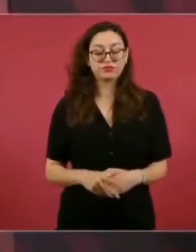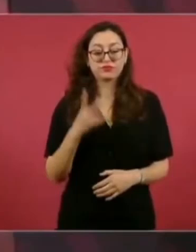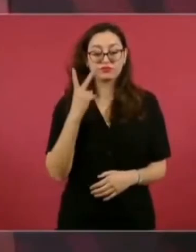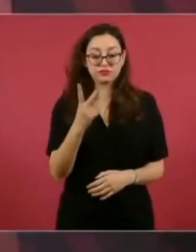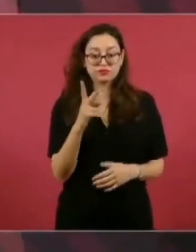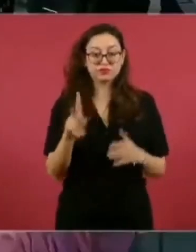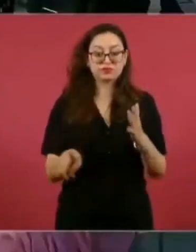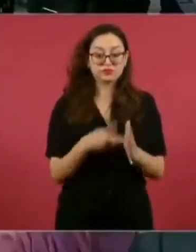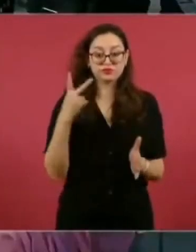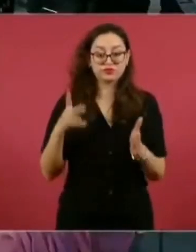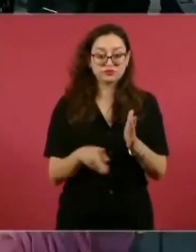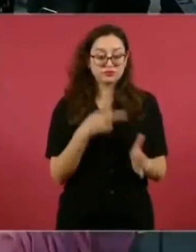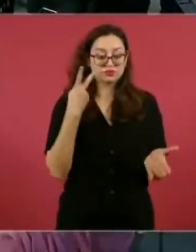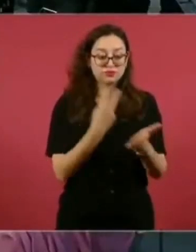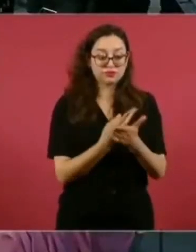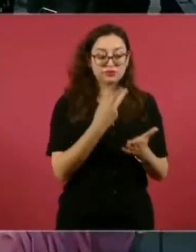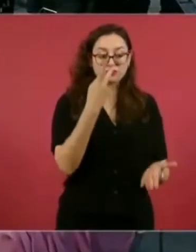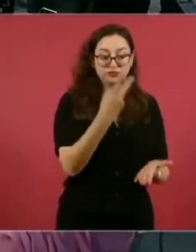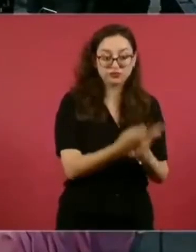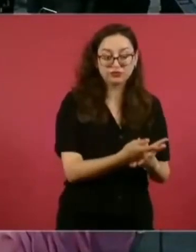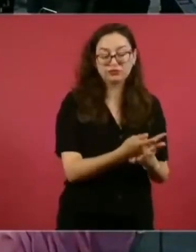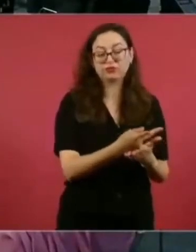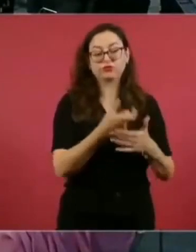de periodismo,